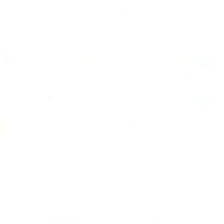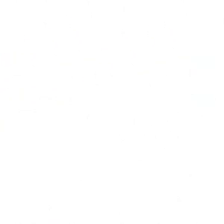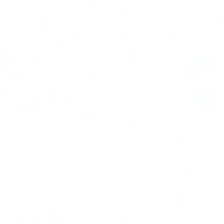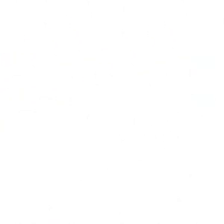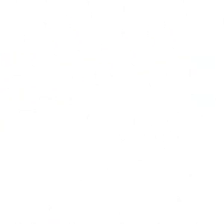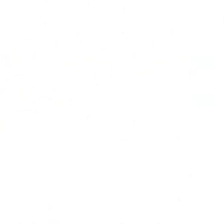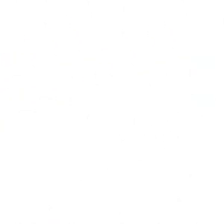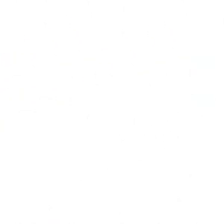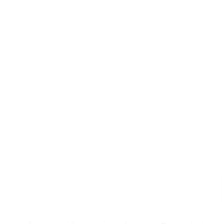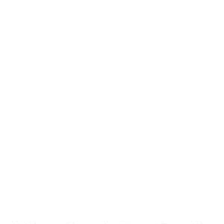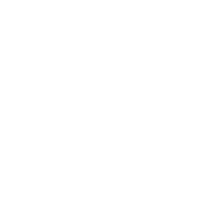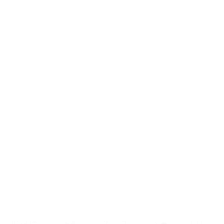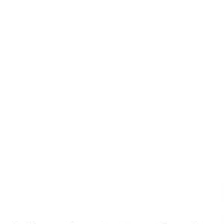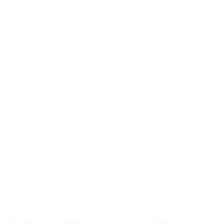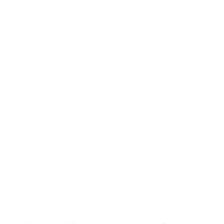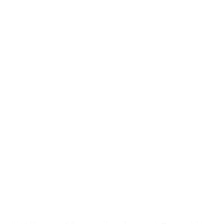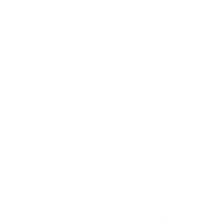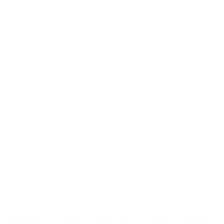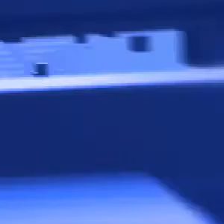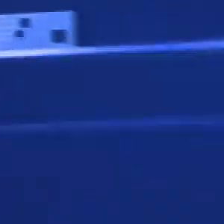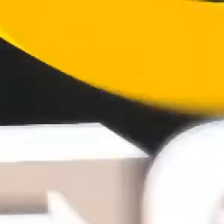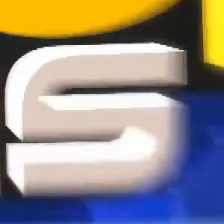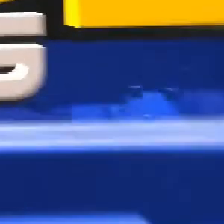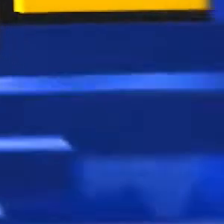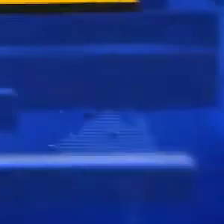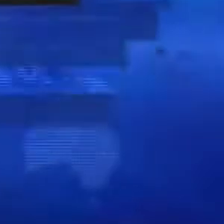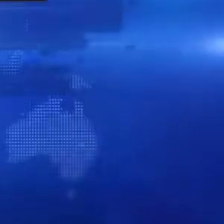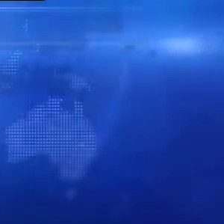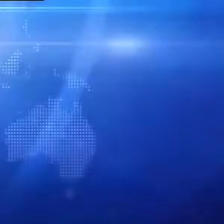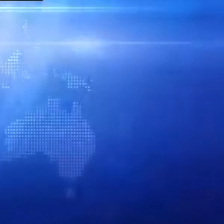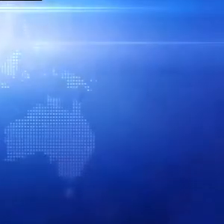campaña de la Alcaldía de Barranca Bermeja.